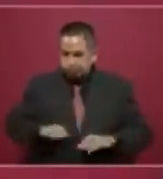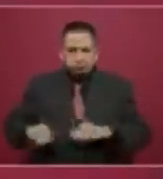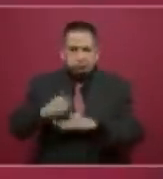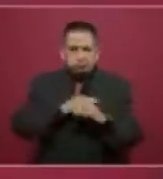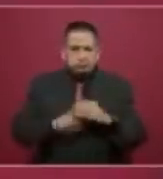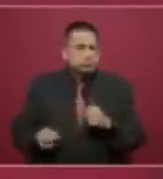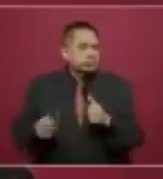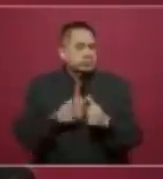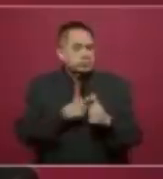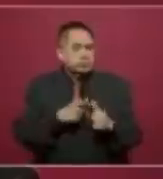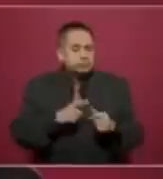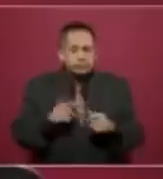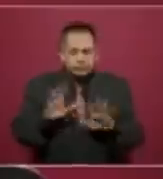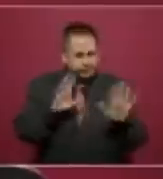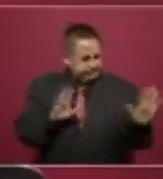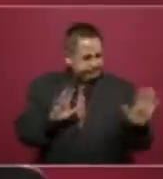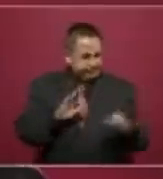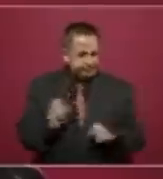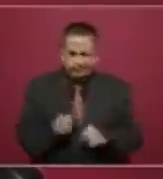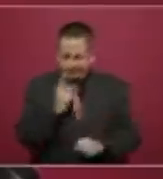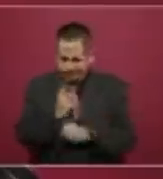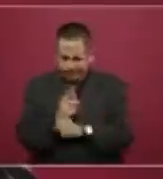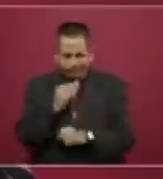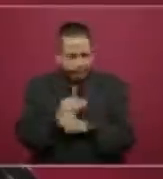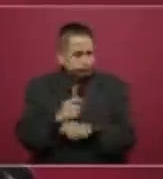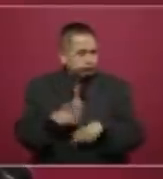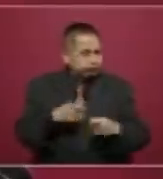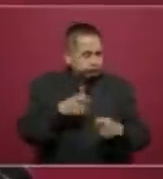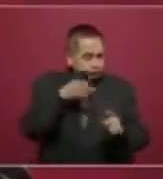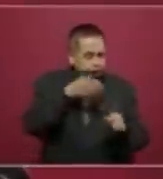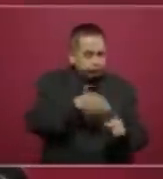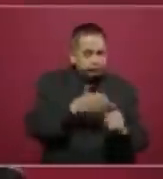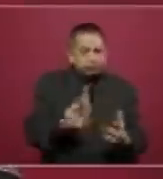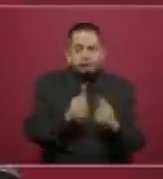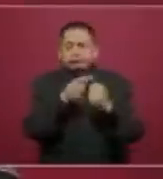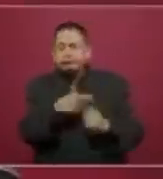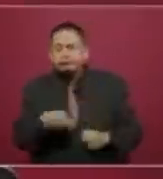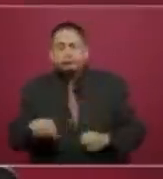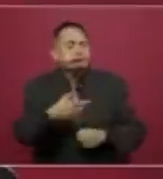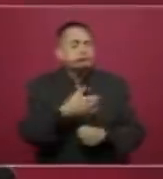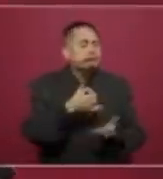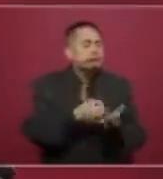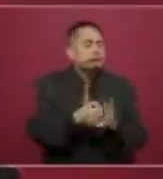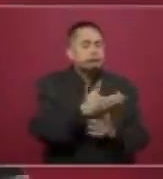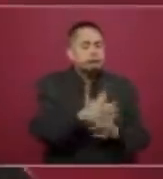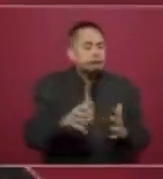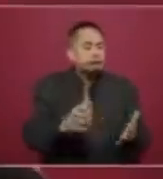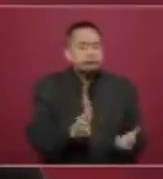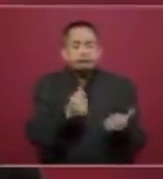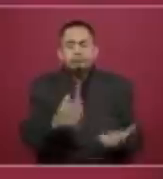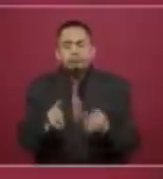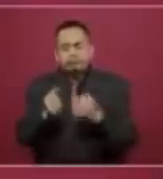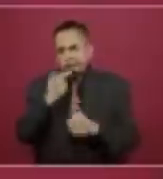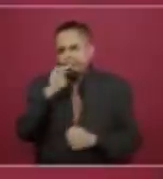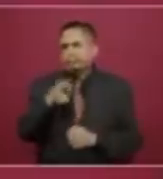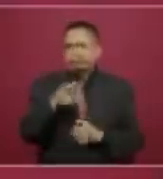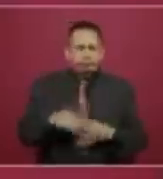que nos den la oportunidad de rescatar a